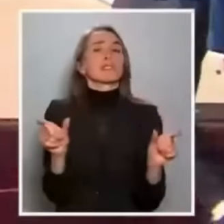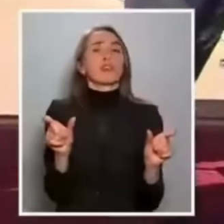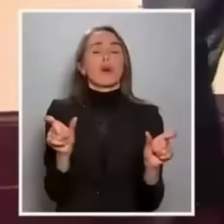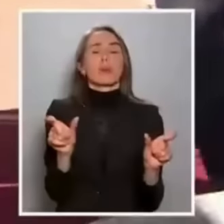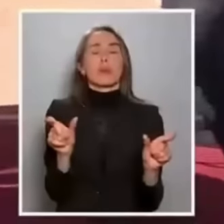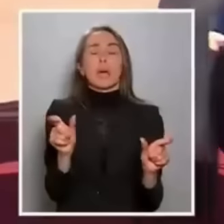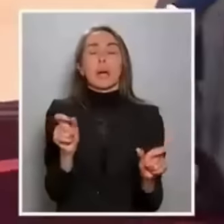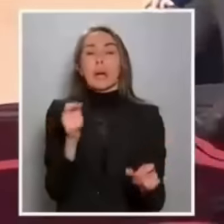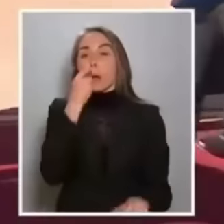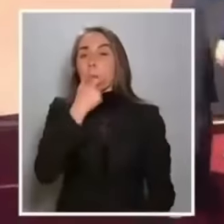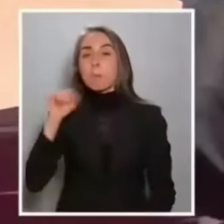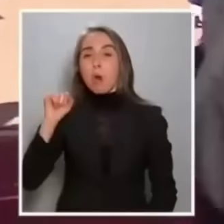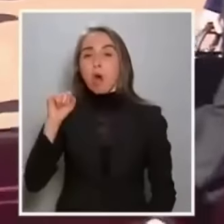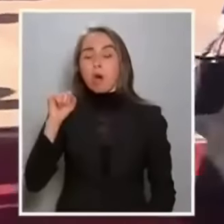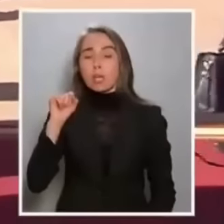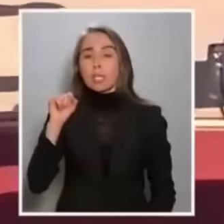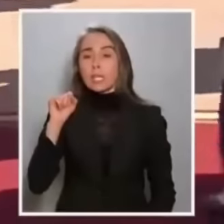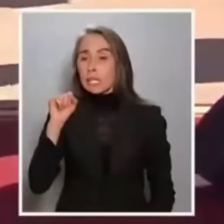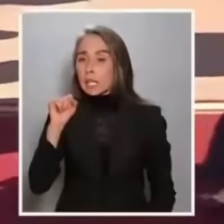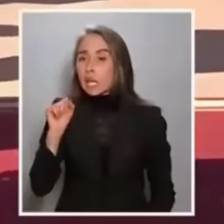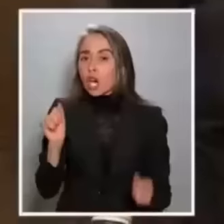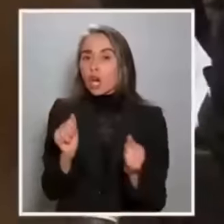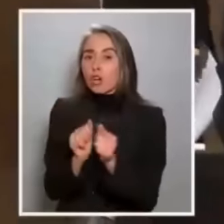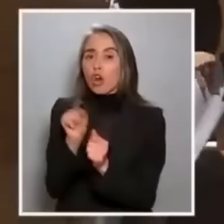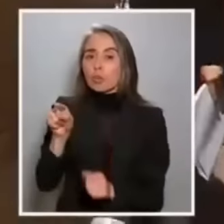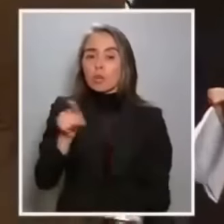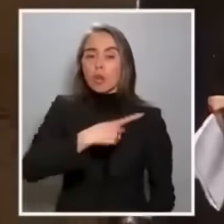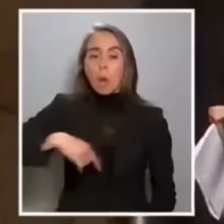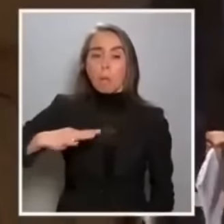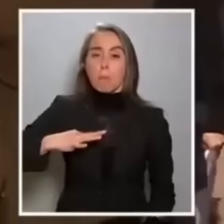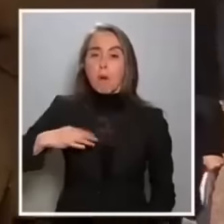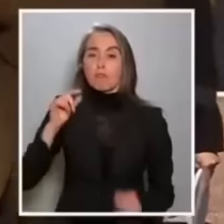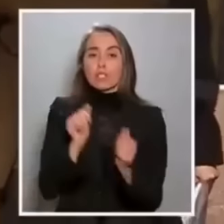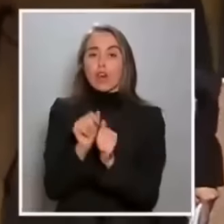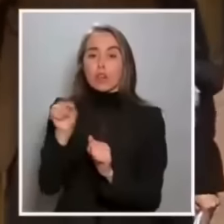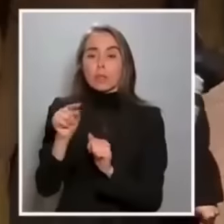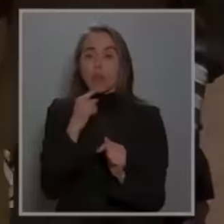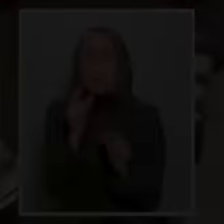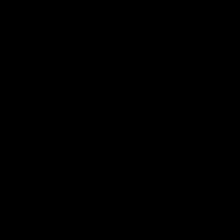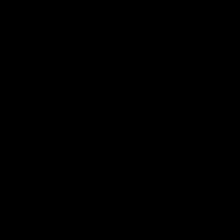Cuidado. Fuera.